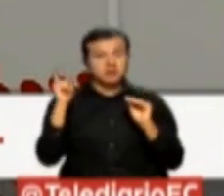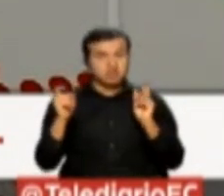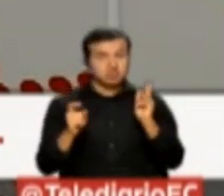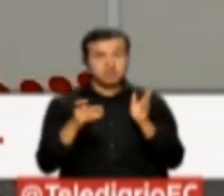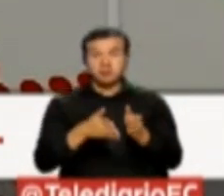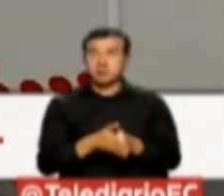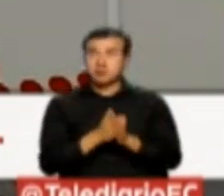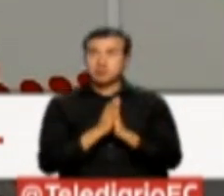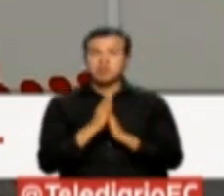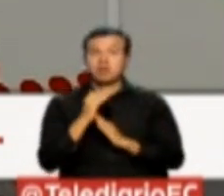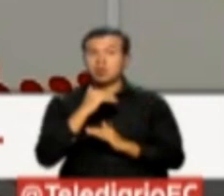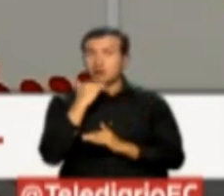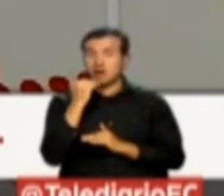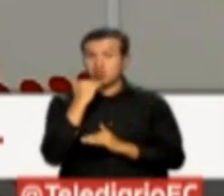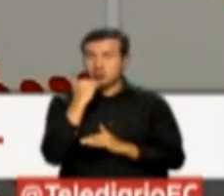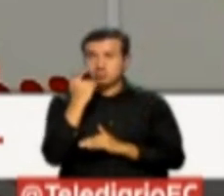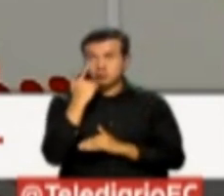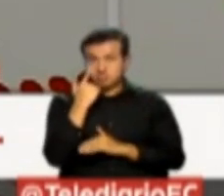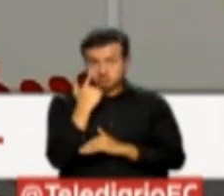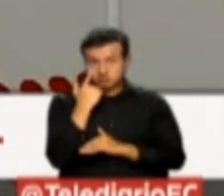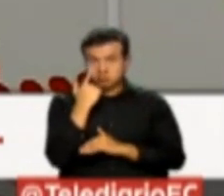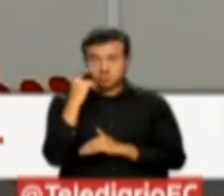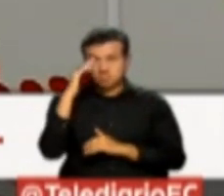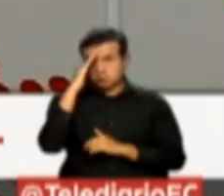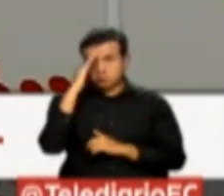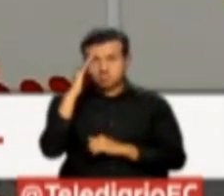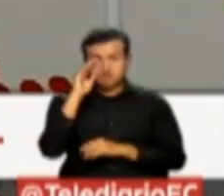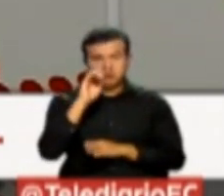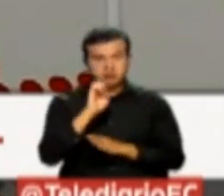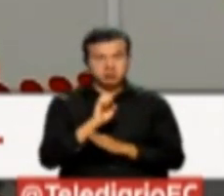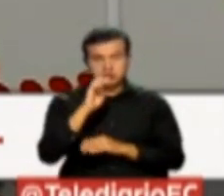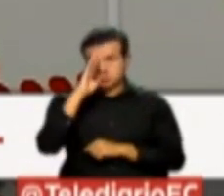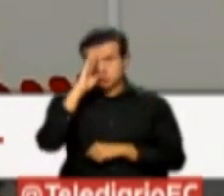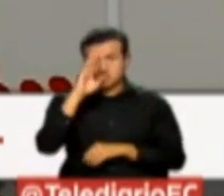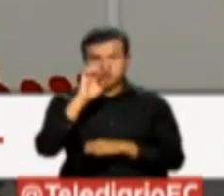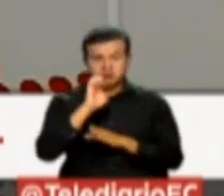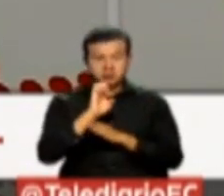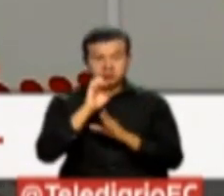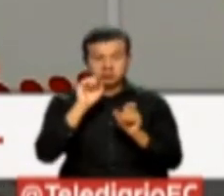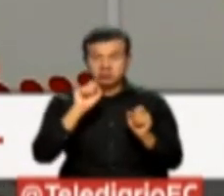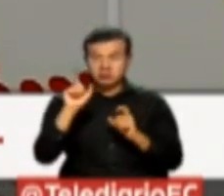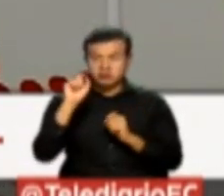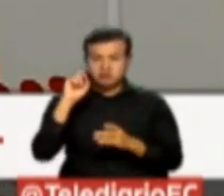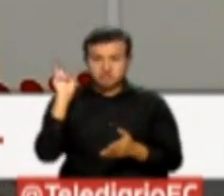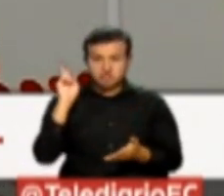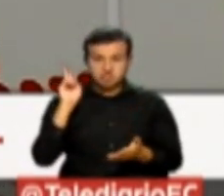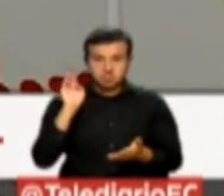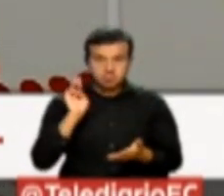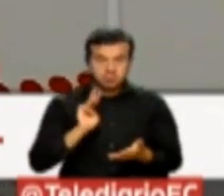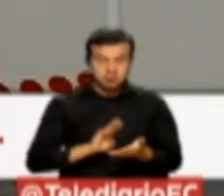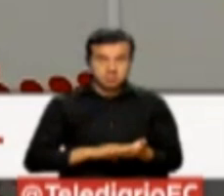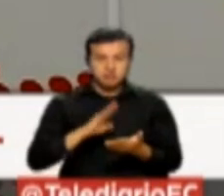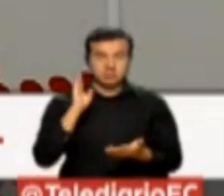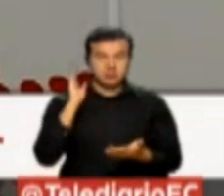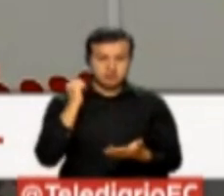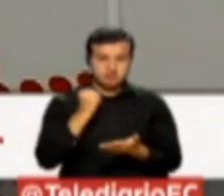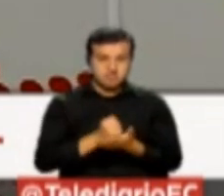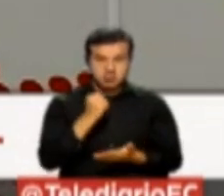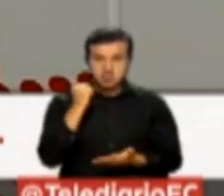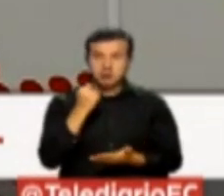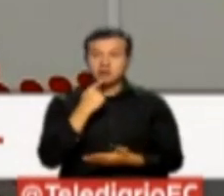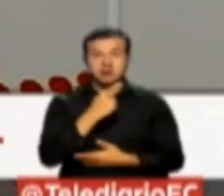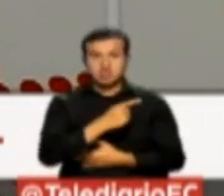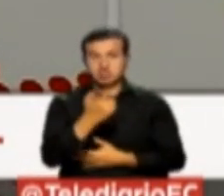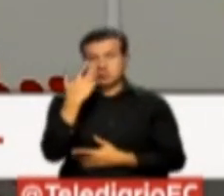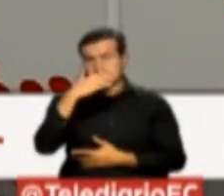pedir algún tipo de cuentas a la policía del Ecuador, departamento de inmigración, puesto que también es